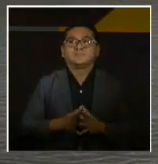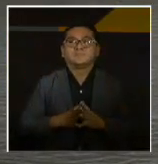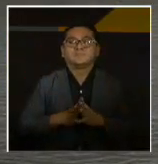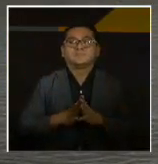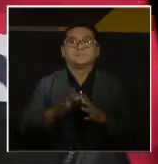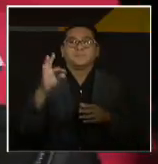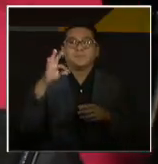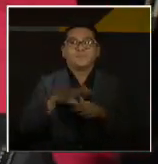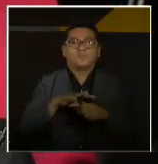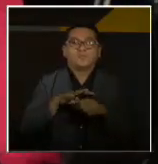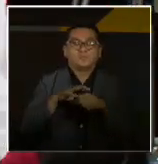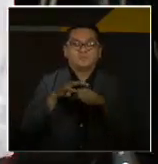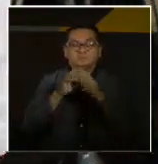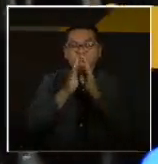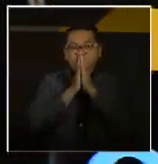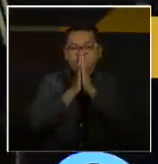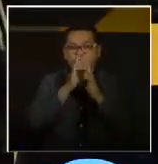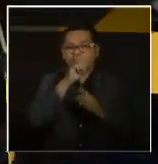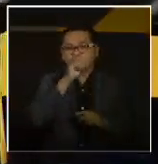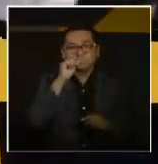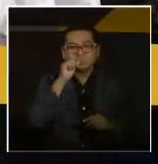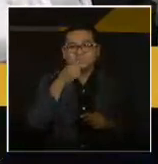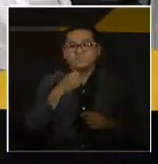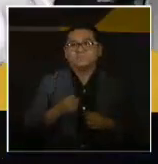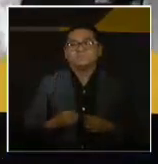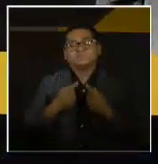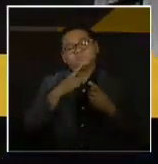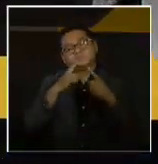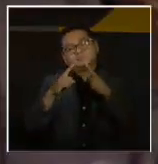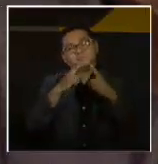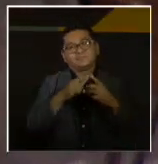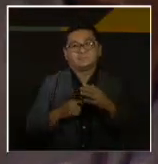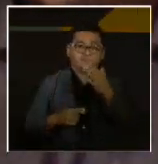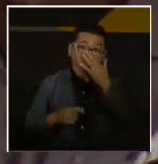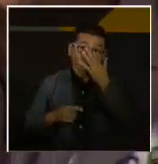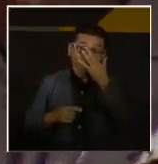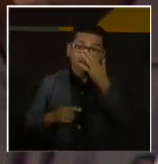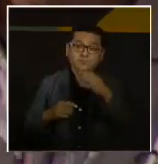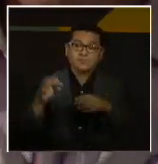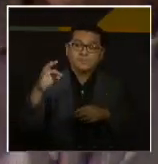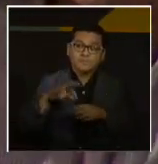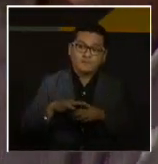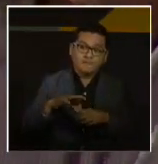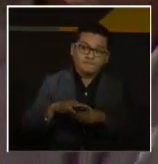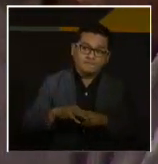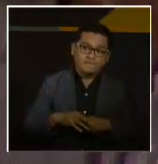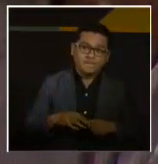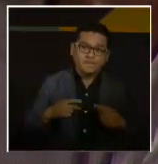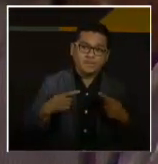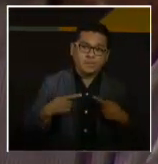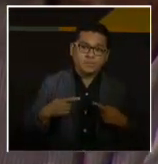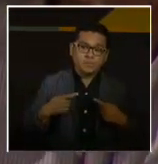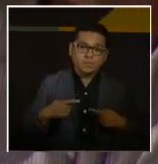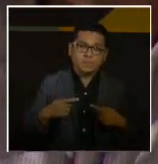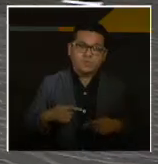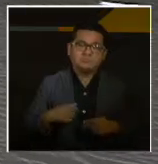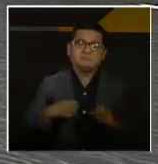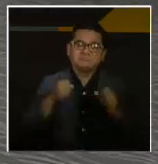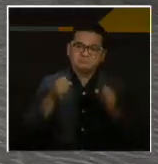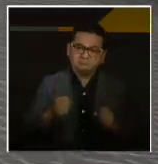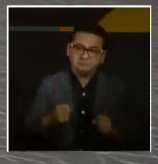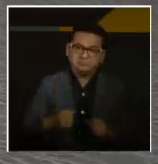Aunque el voto es secreto, te lo voy a contestar. Yo votaría por la persona que me